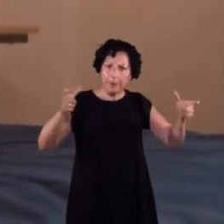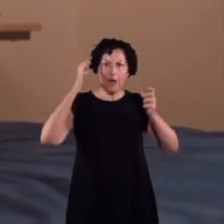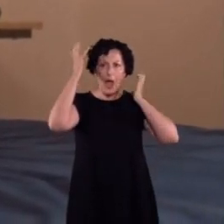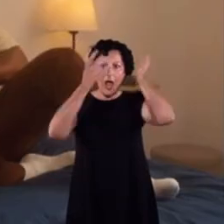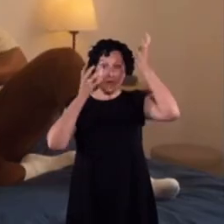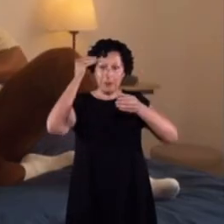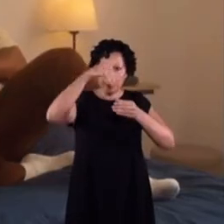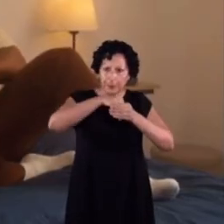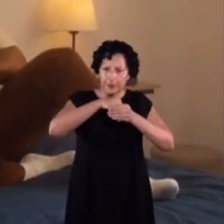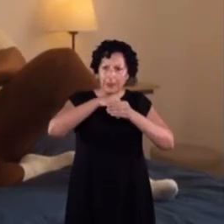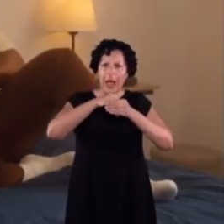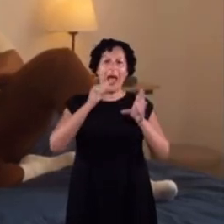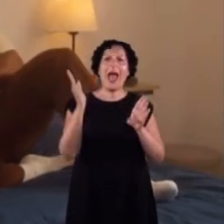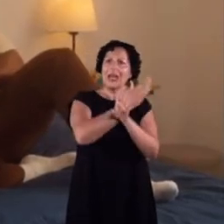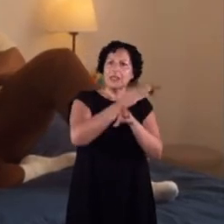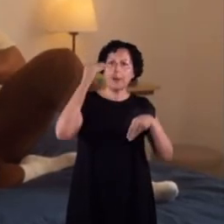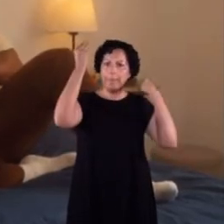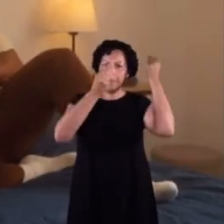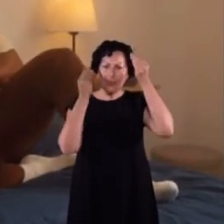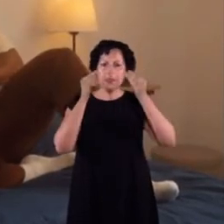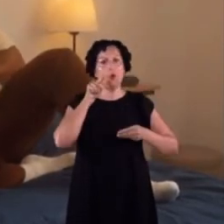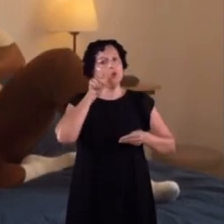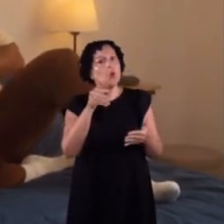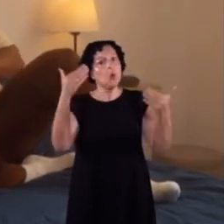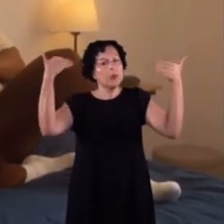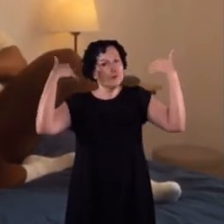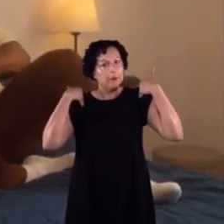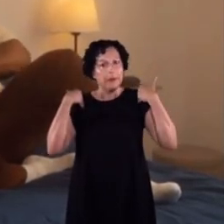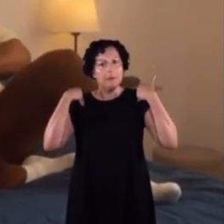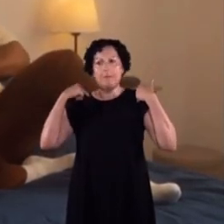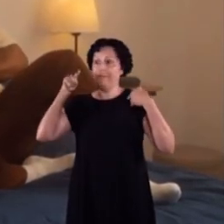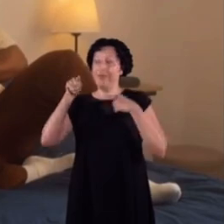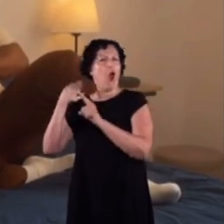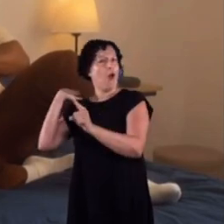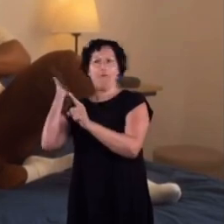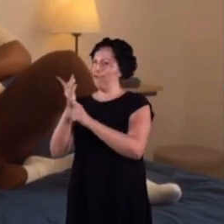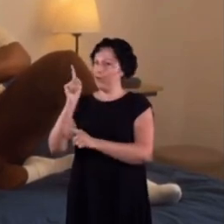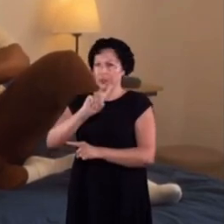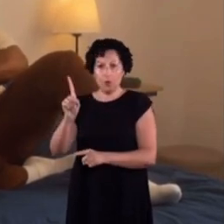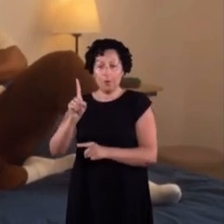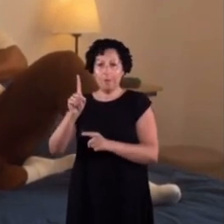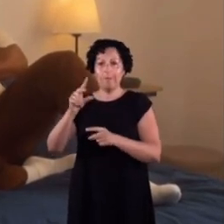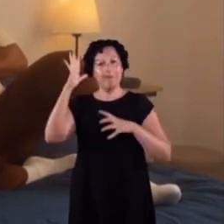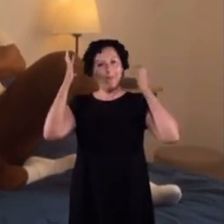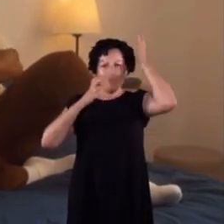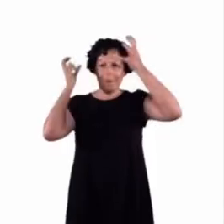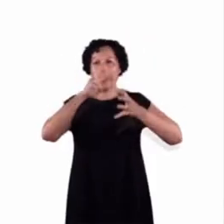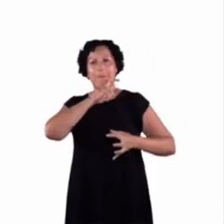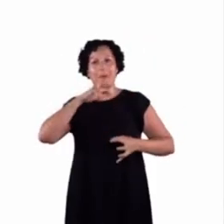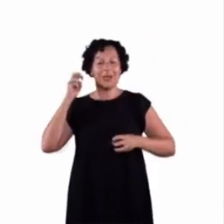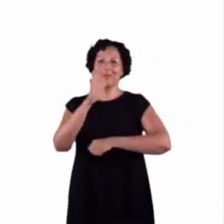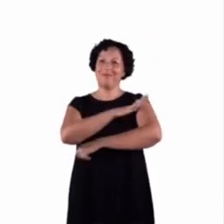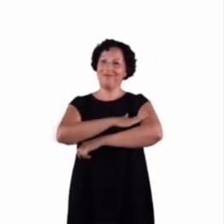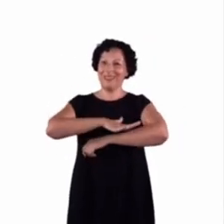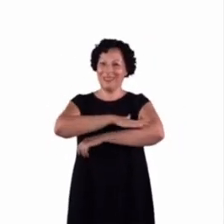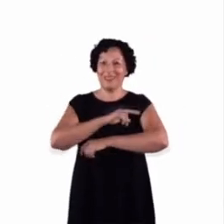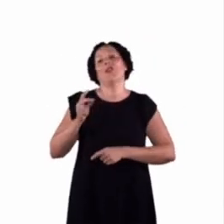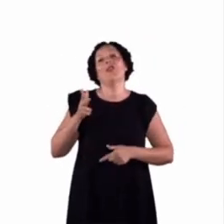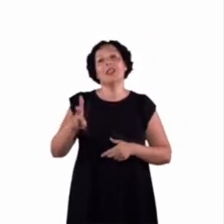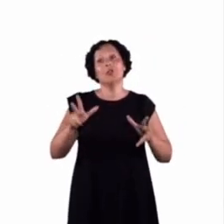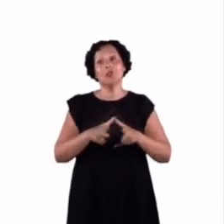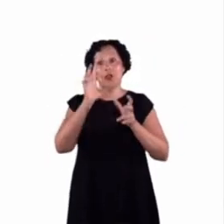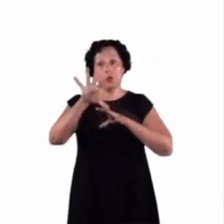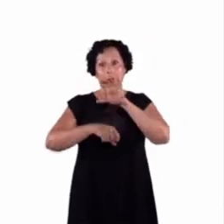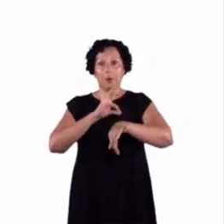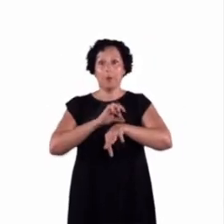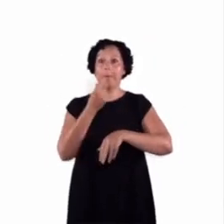amigo. Antes de aumentar la familia con un animal, piensa que va a ser tu responsabilidad. No le falles. Más que un animal. Ministerio